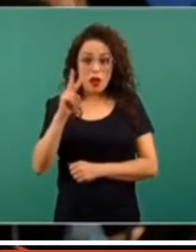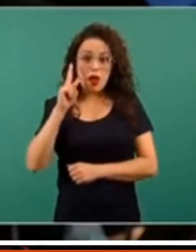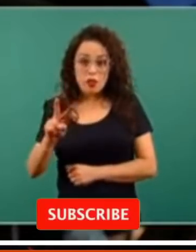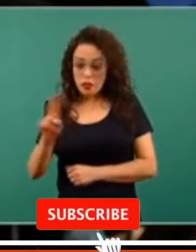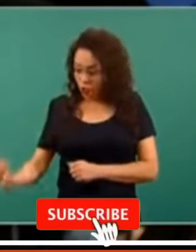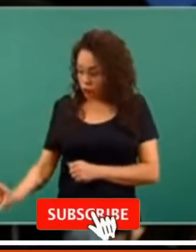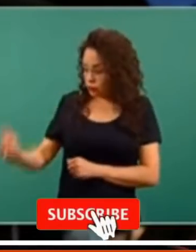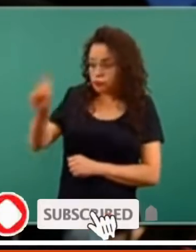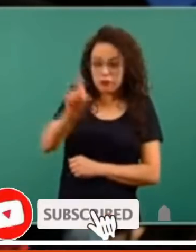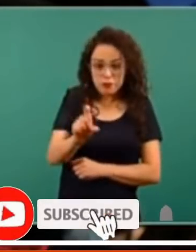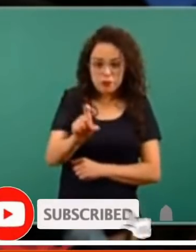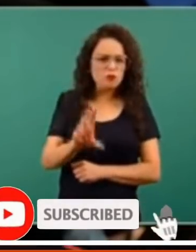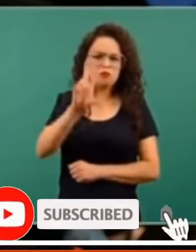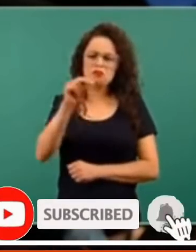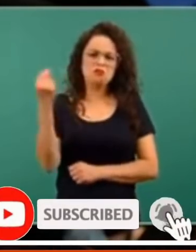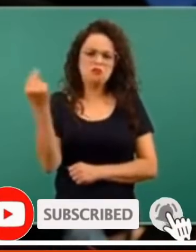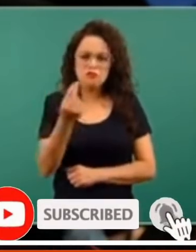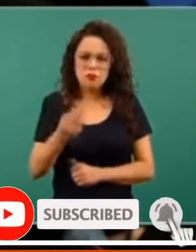lo pide. A raíz de lo que sucedió,